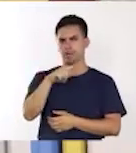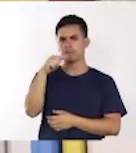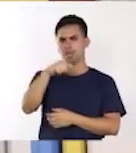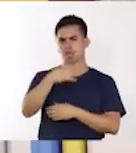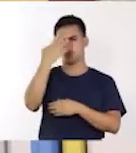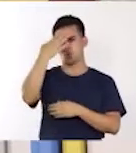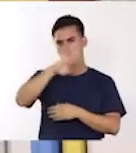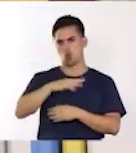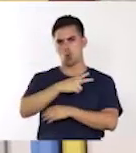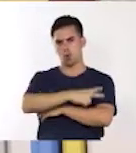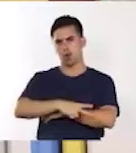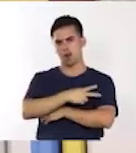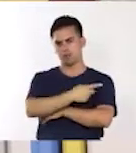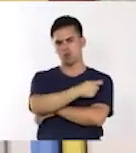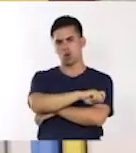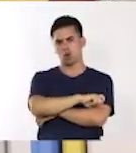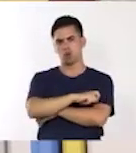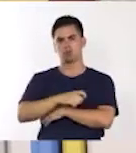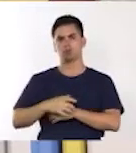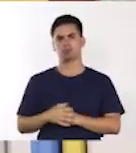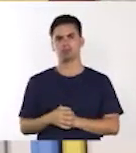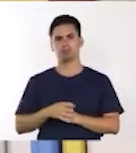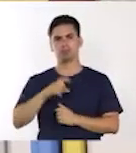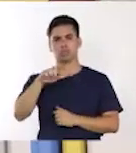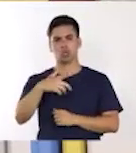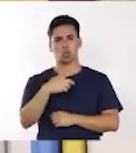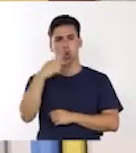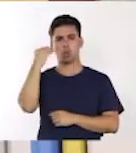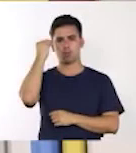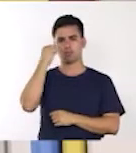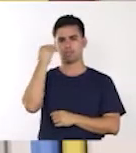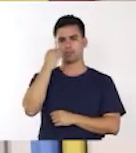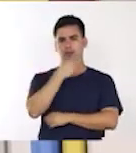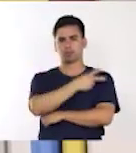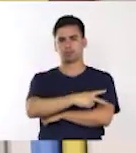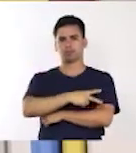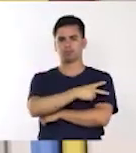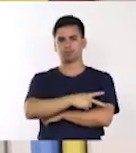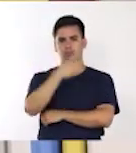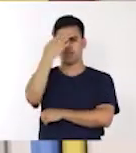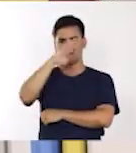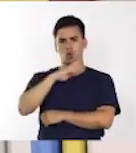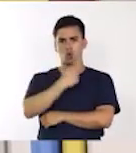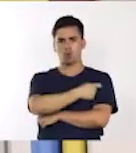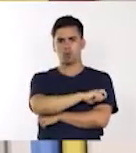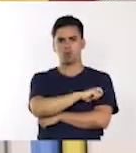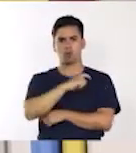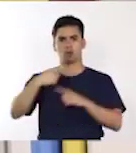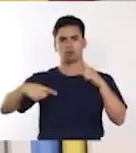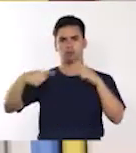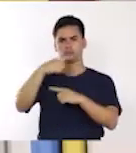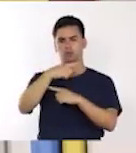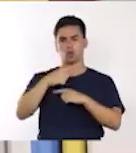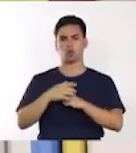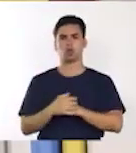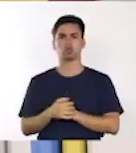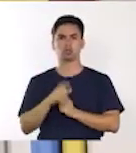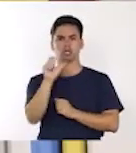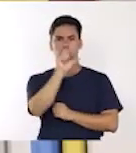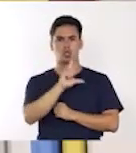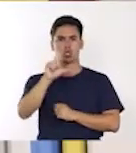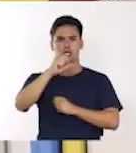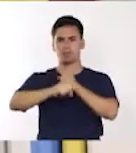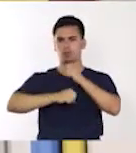impacto también en la realidad cubana y cómo Cuba enfrenta esta situación desde su